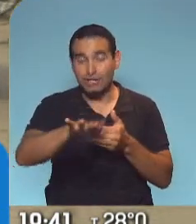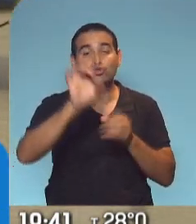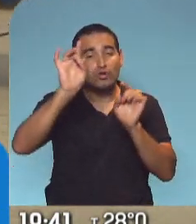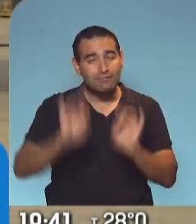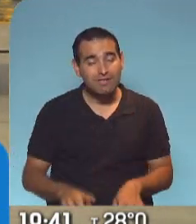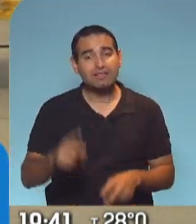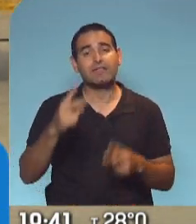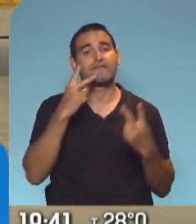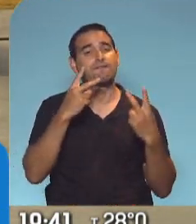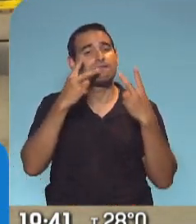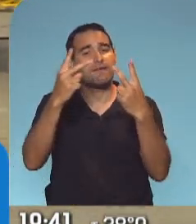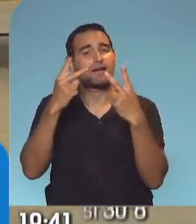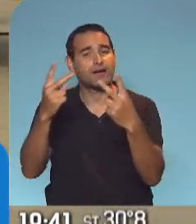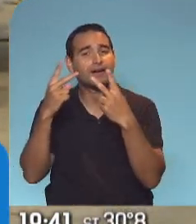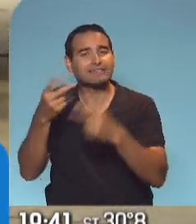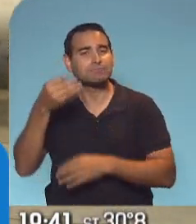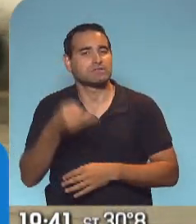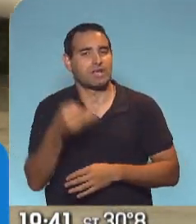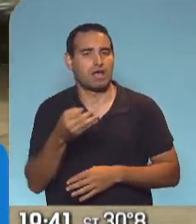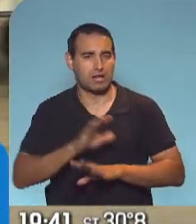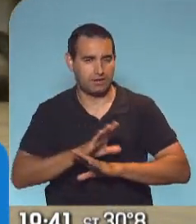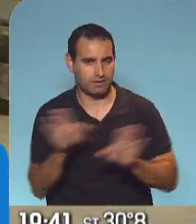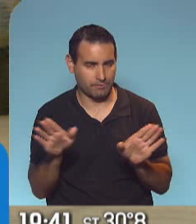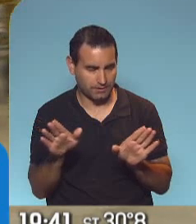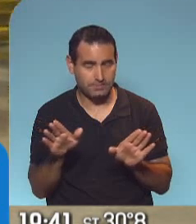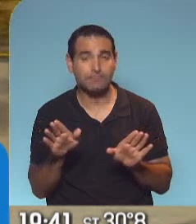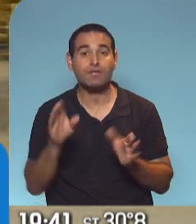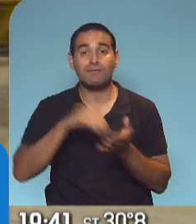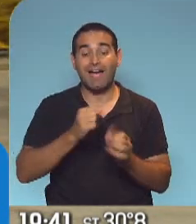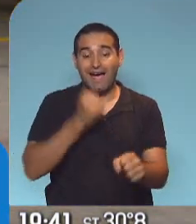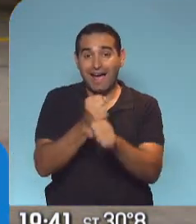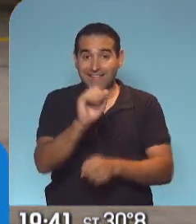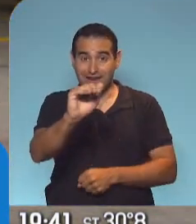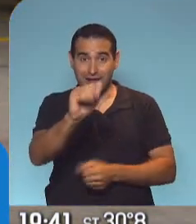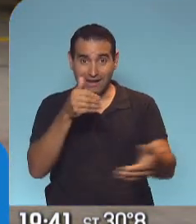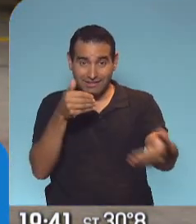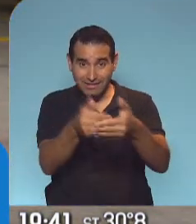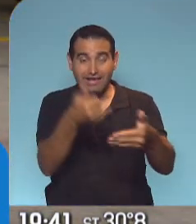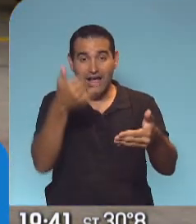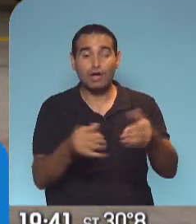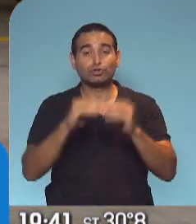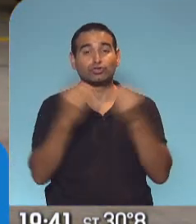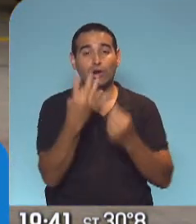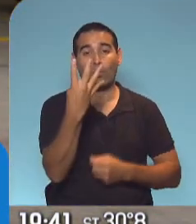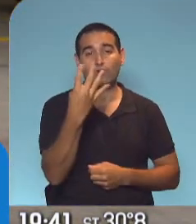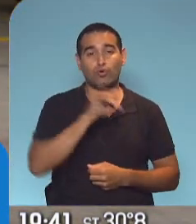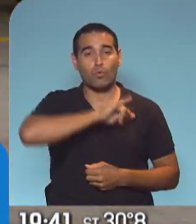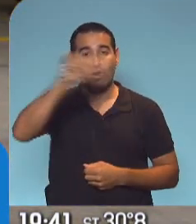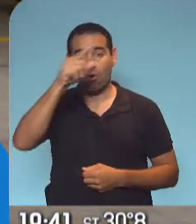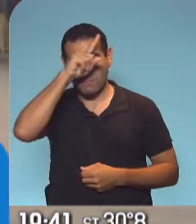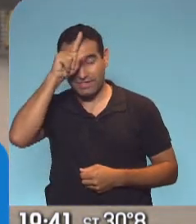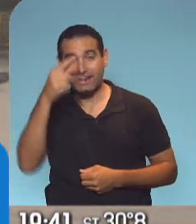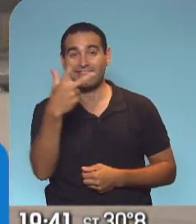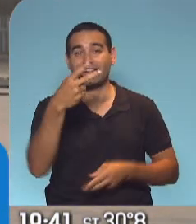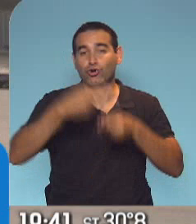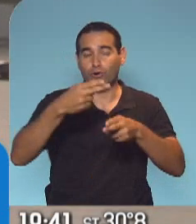realizar operaciones especiales, ¿sí? Y hasta el martes tenemos en total 4 vuelos a Madrid, 3 vuelos a